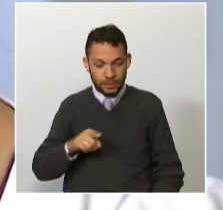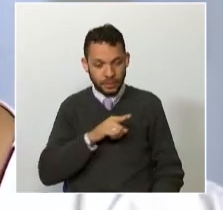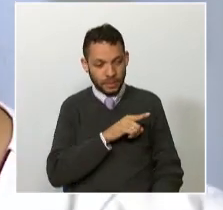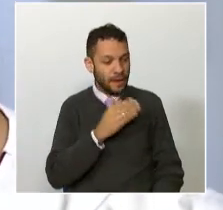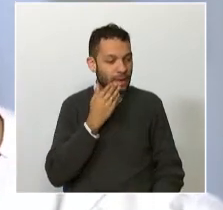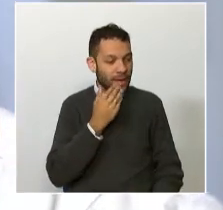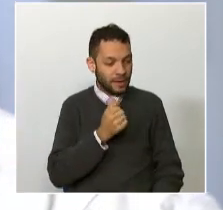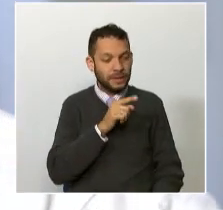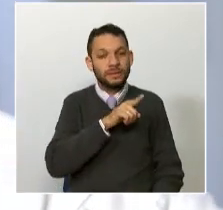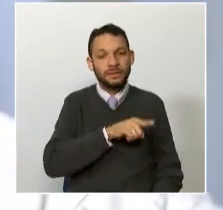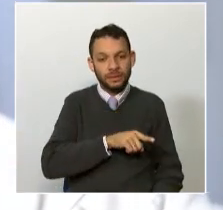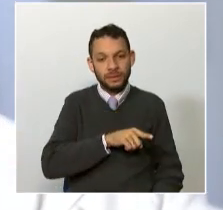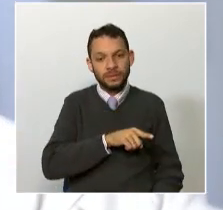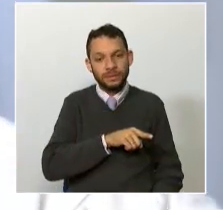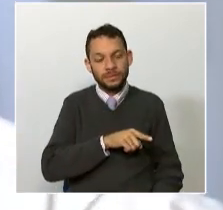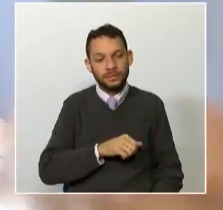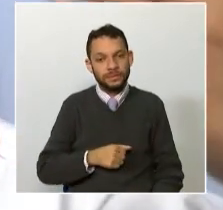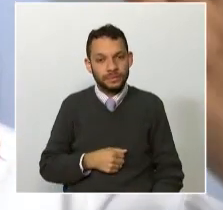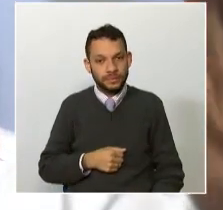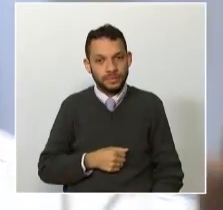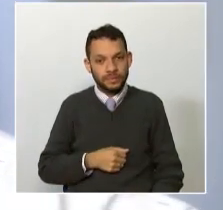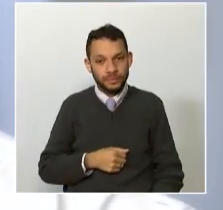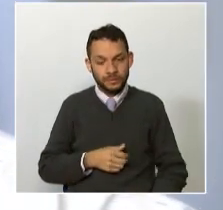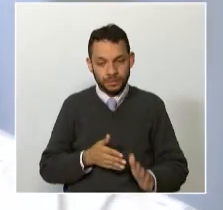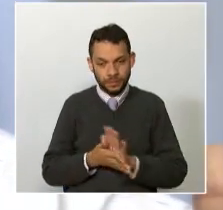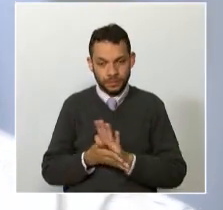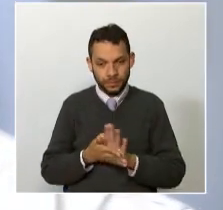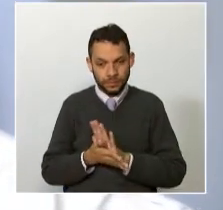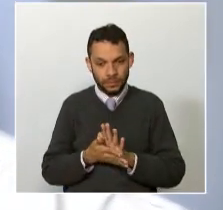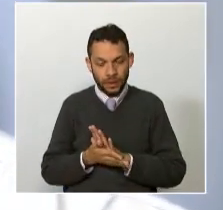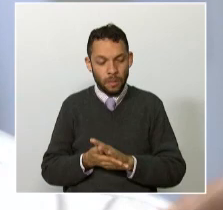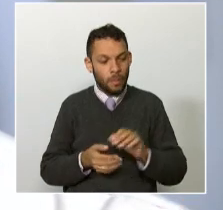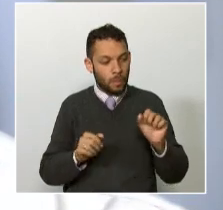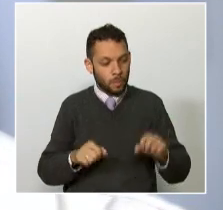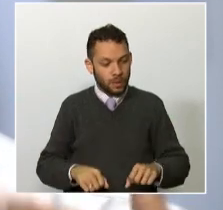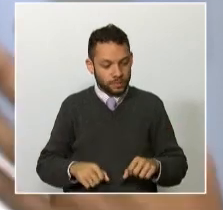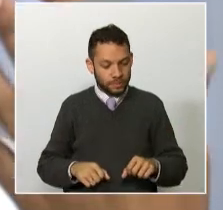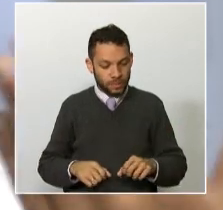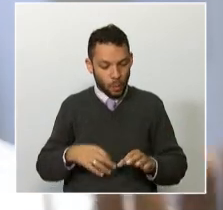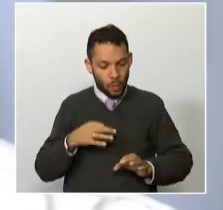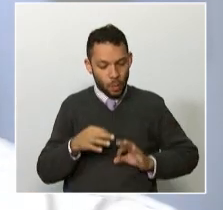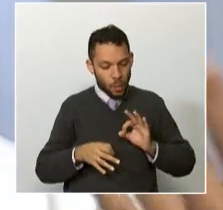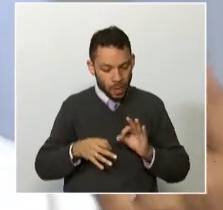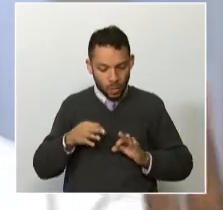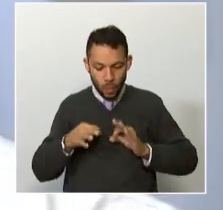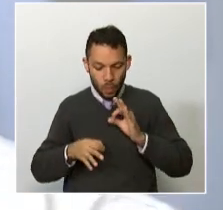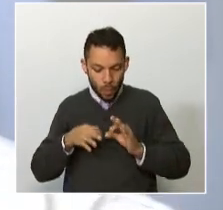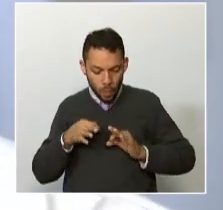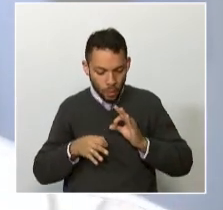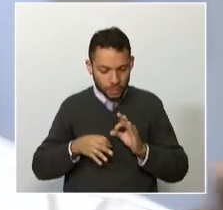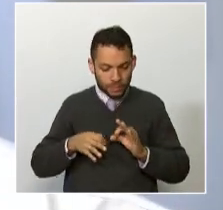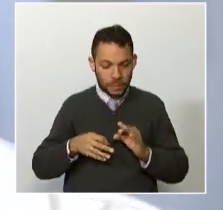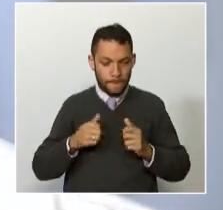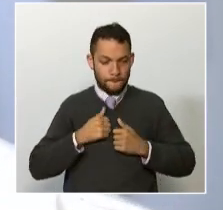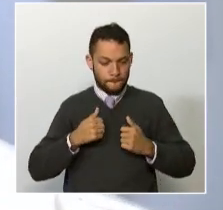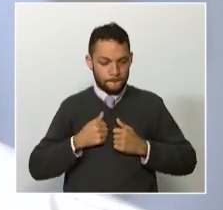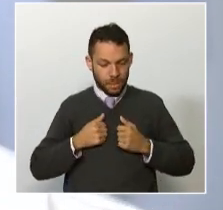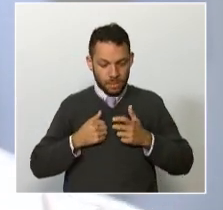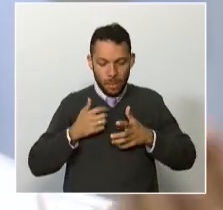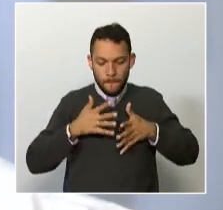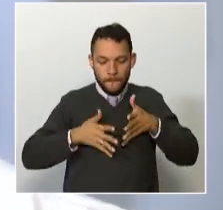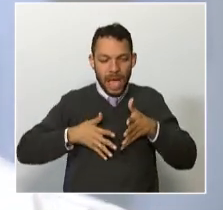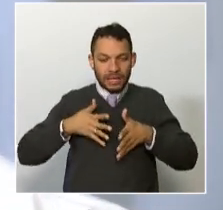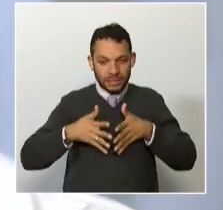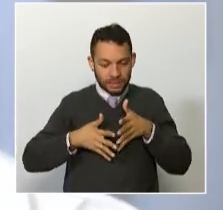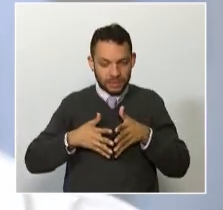Irma, podemos utilizar ellos pueden hacerse un autocuidado con unos automasajes, que uno se les puede